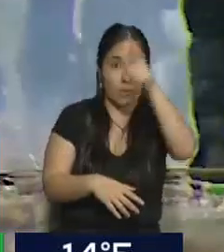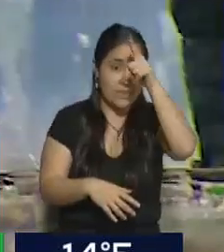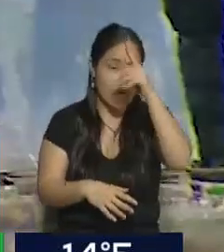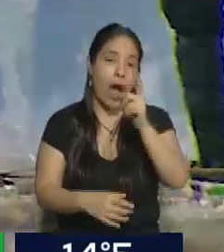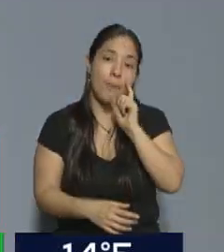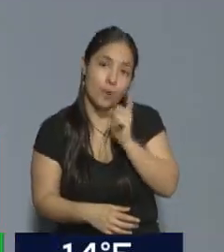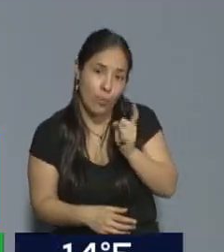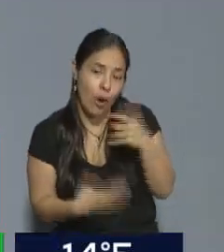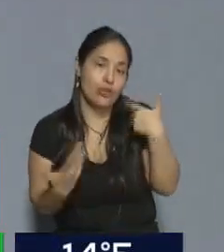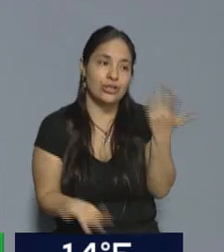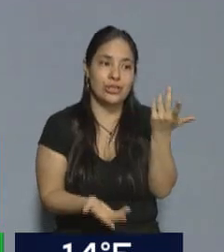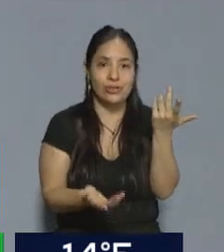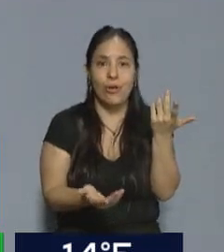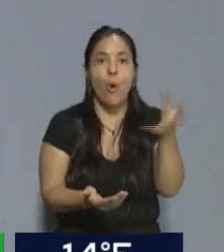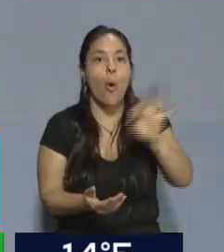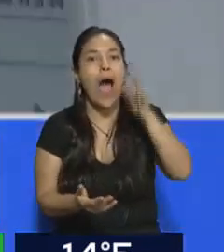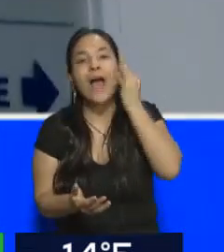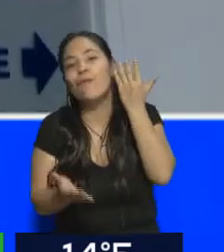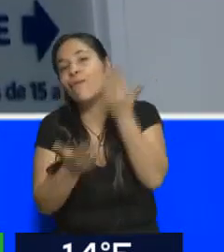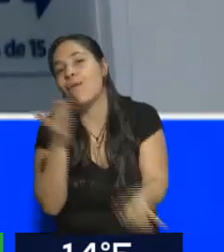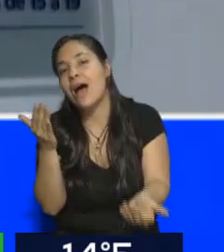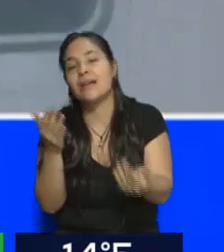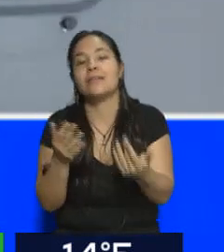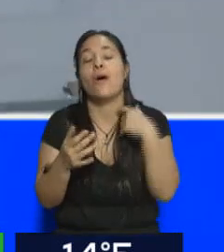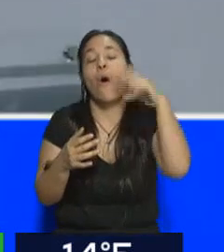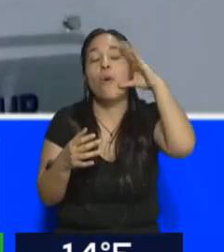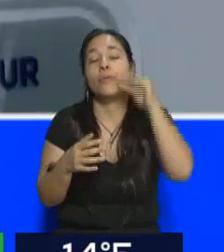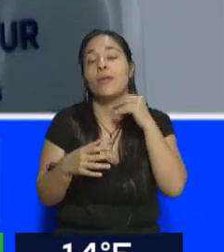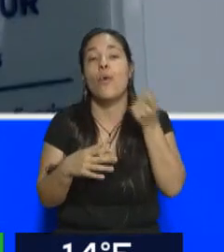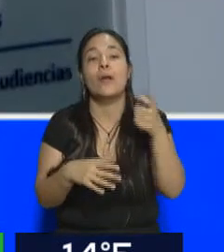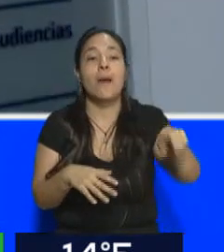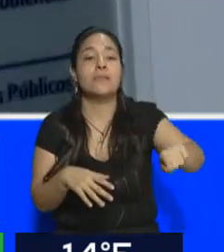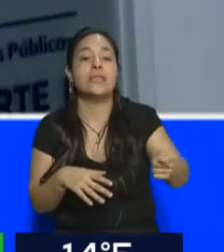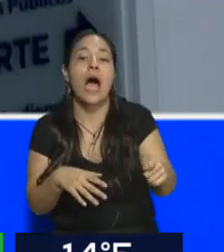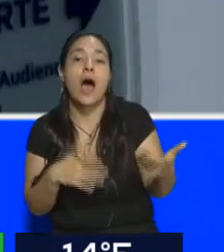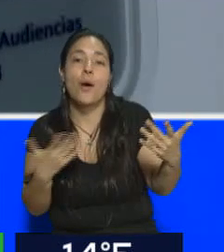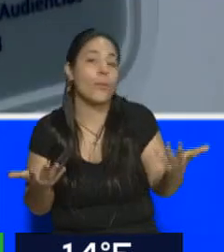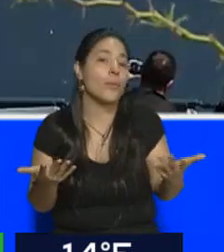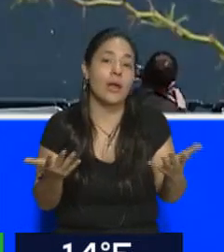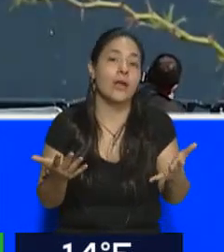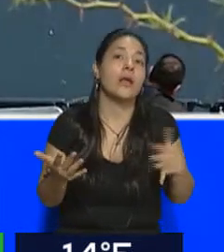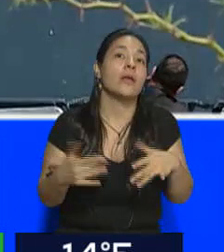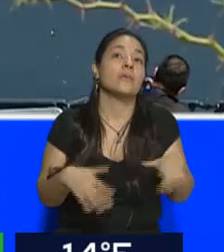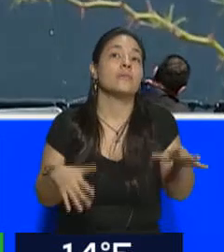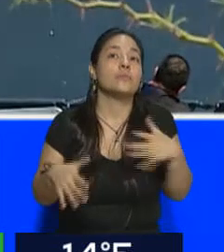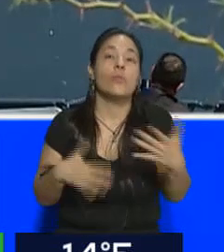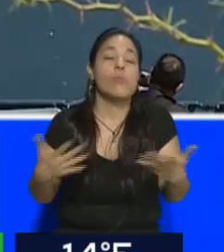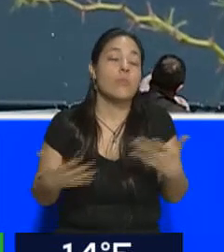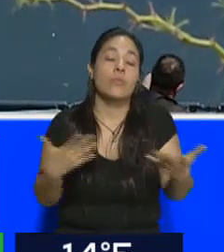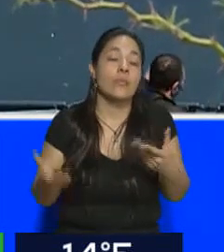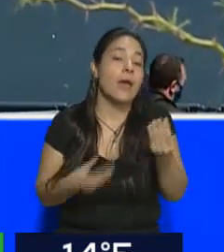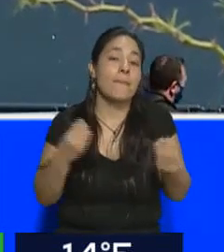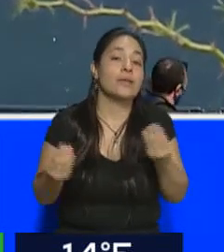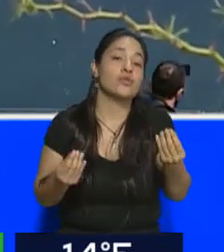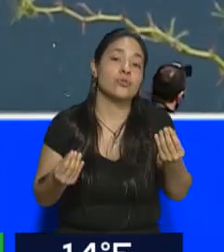falla un error humano de no haberle puesto eh llave a esa puerta de la oficina como la propia puerta del armario Y